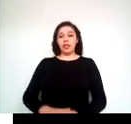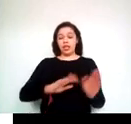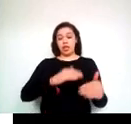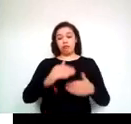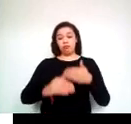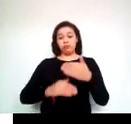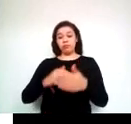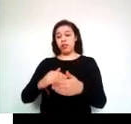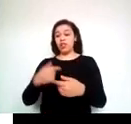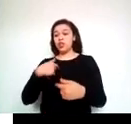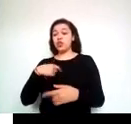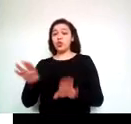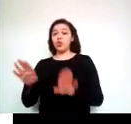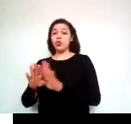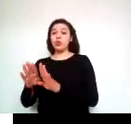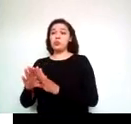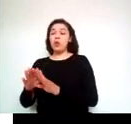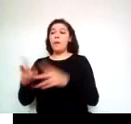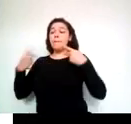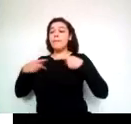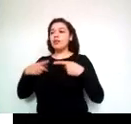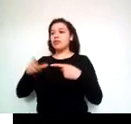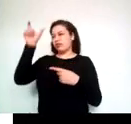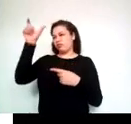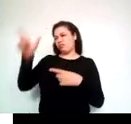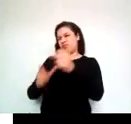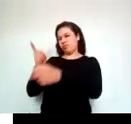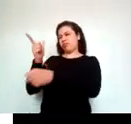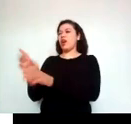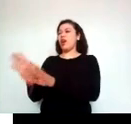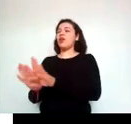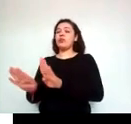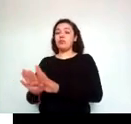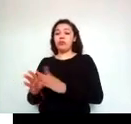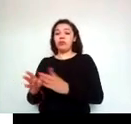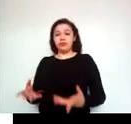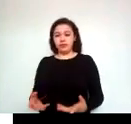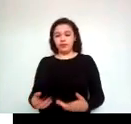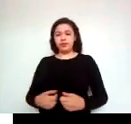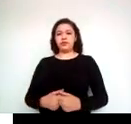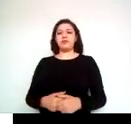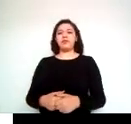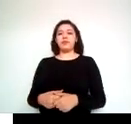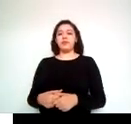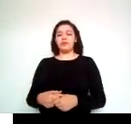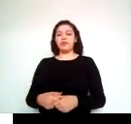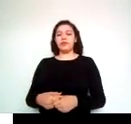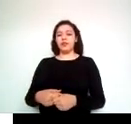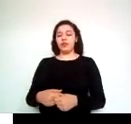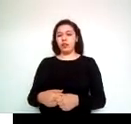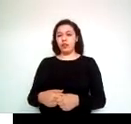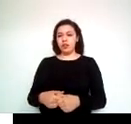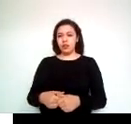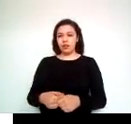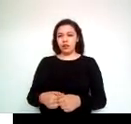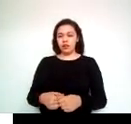los efectos que podemos ver en los colaboradores cuando ya están presentes los factores de riesgo psicosocial y sus consecuencias